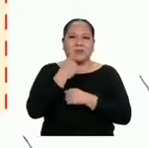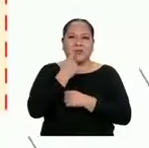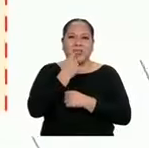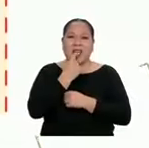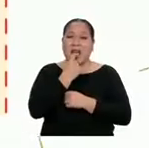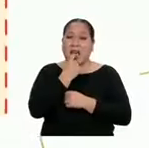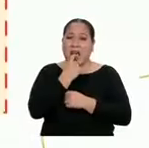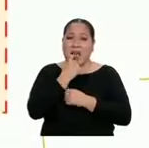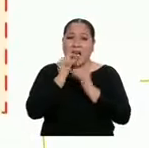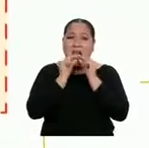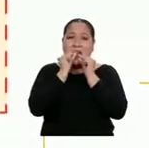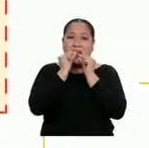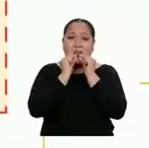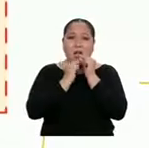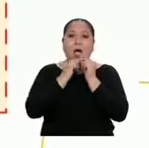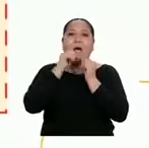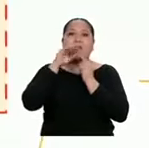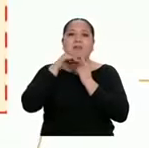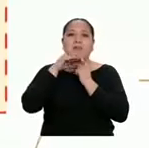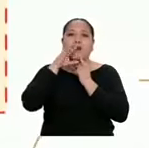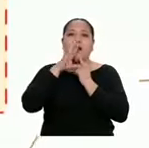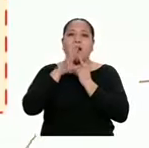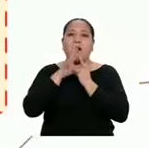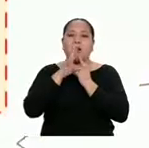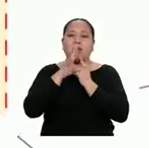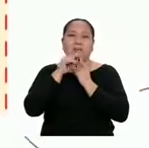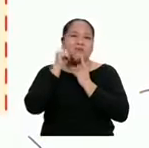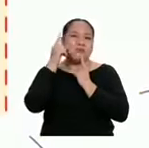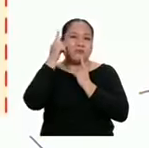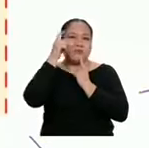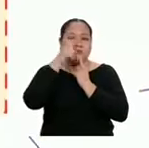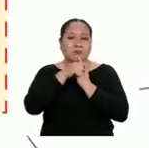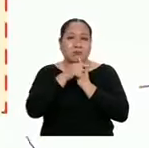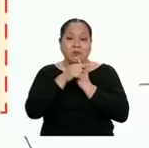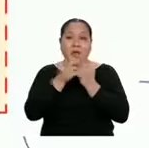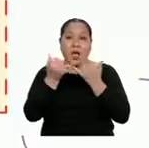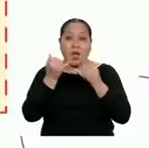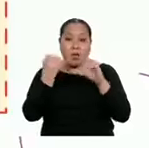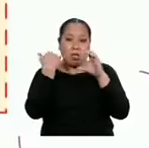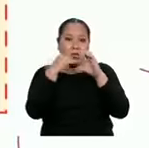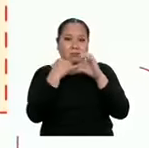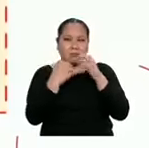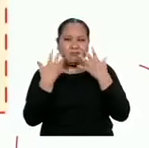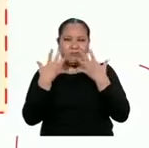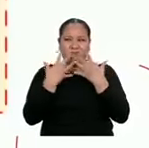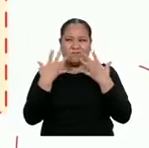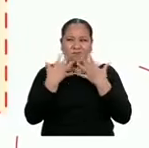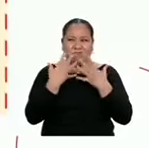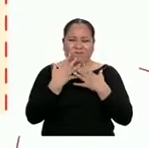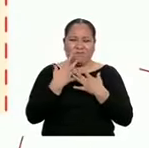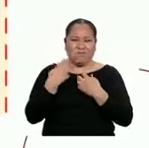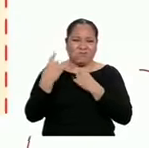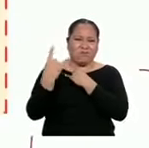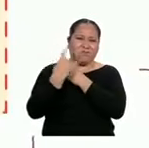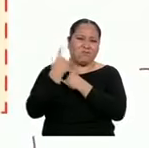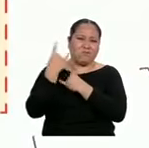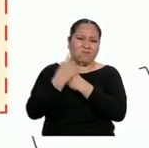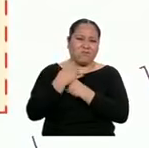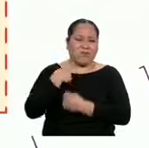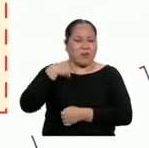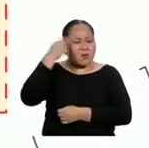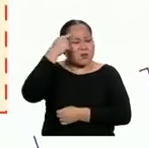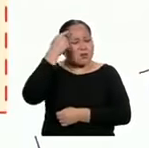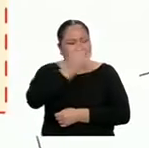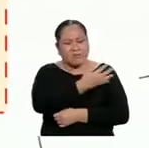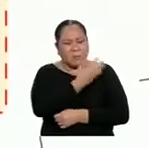al hablar. Ahora que tengo clases virtuales, el miedo y la burla no han parado. A veces pienso que sería mejor